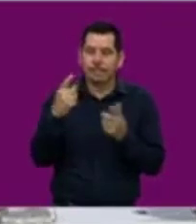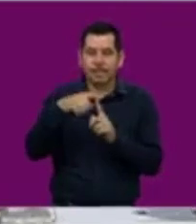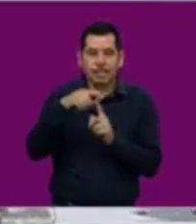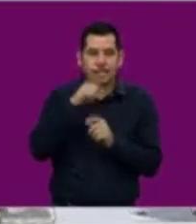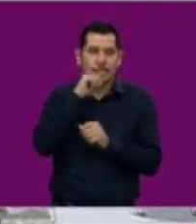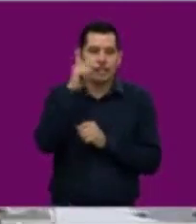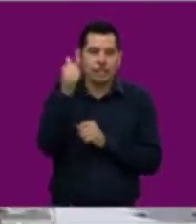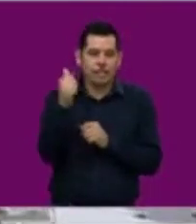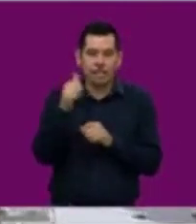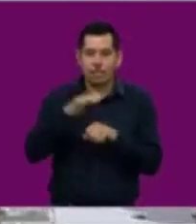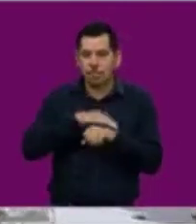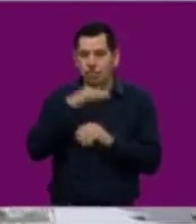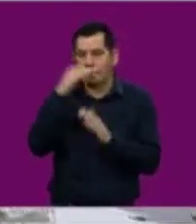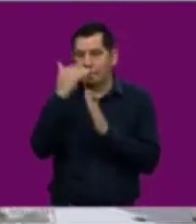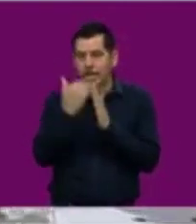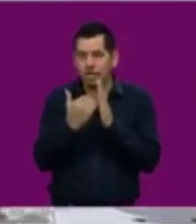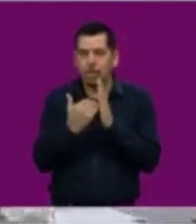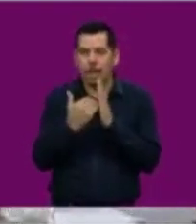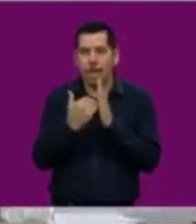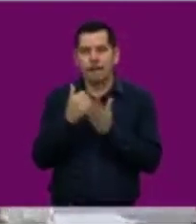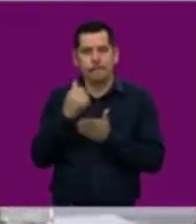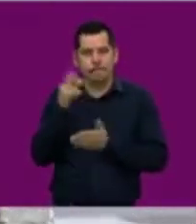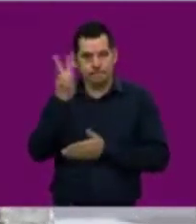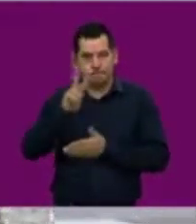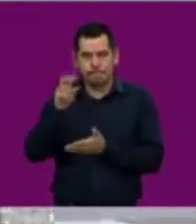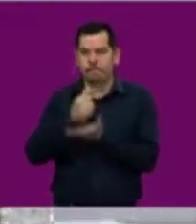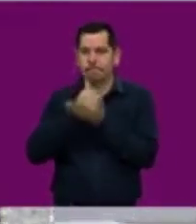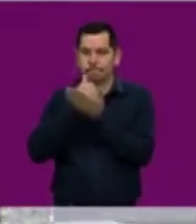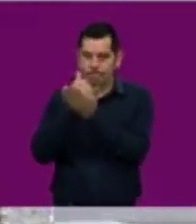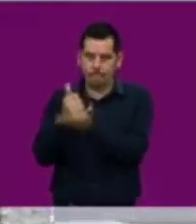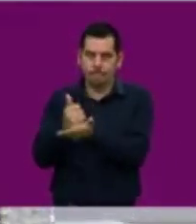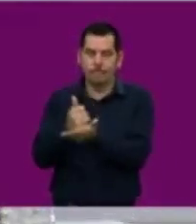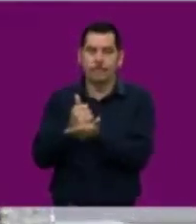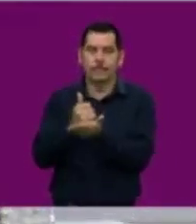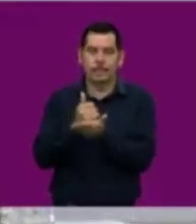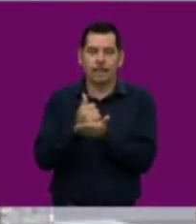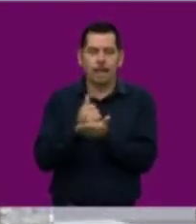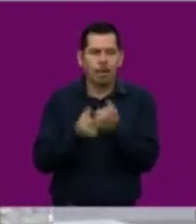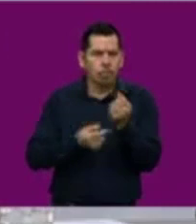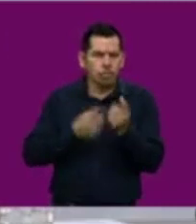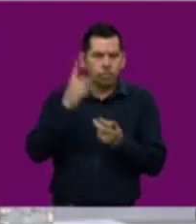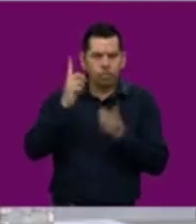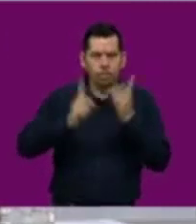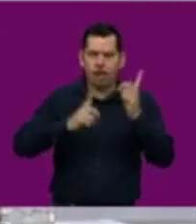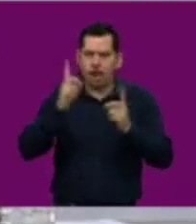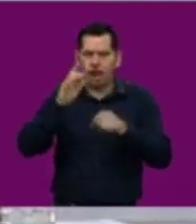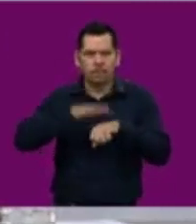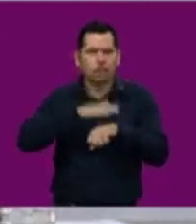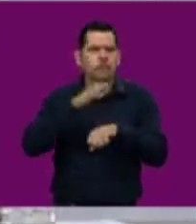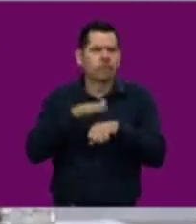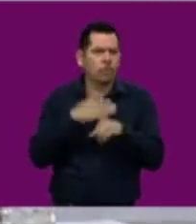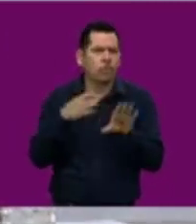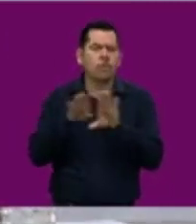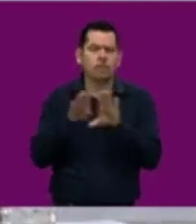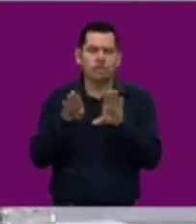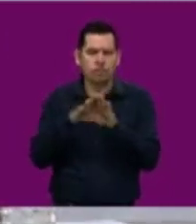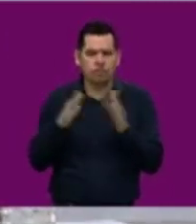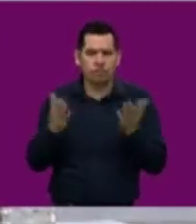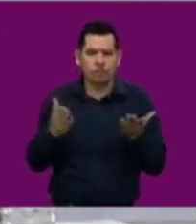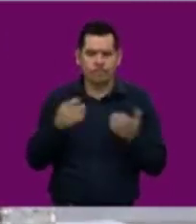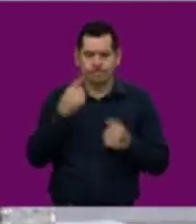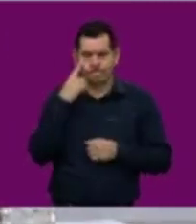cómo se va a evaluar nosotros hemos venido recomendando porque finalmente es nuestra